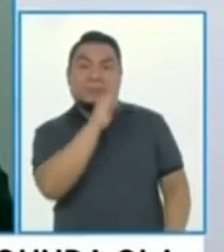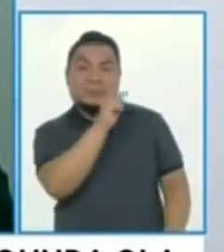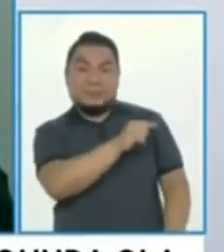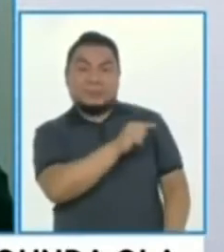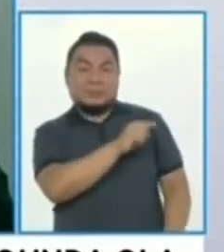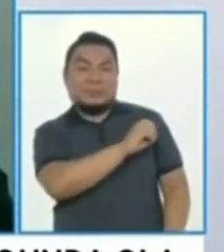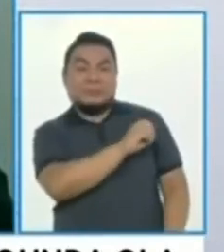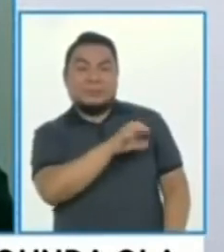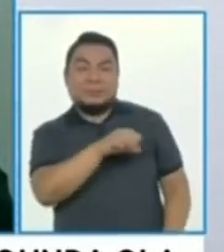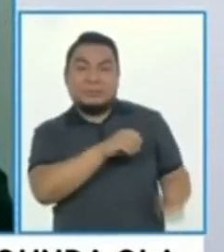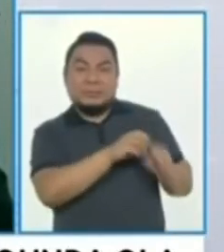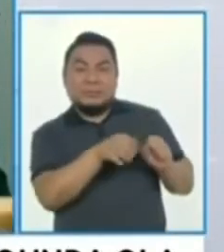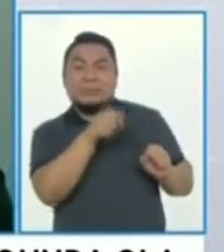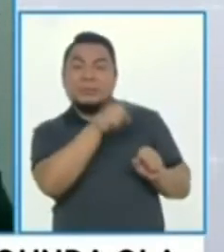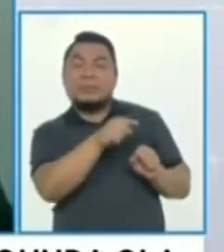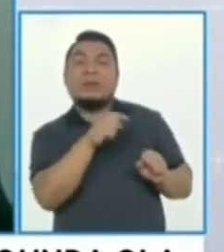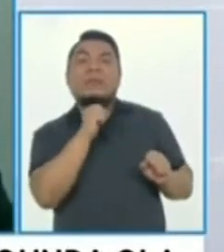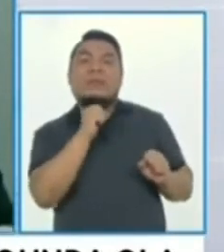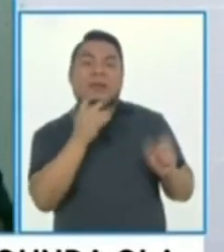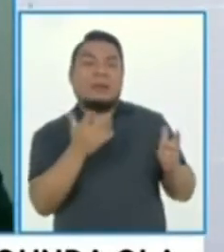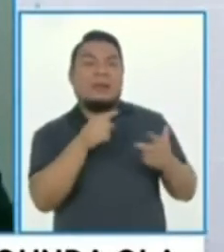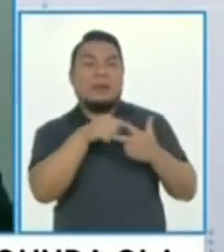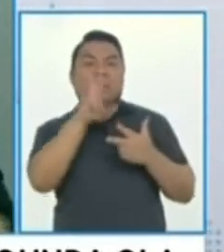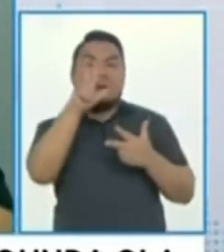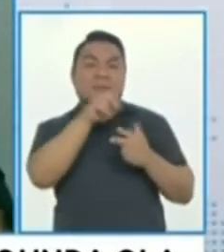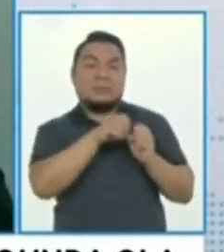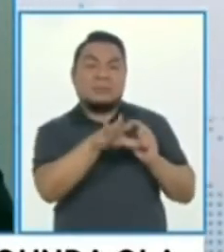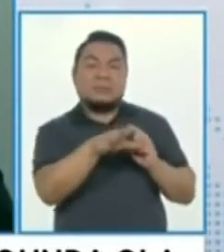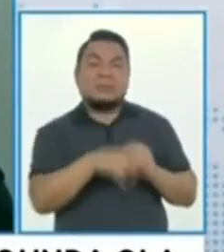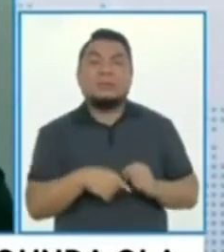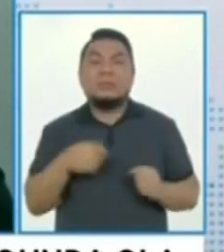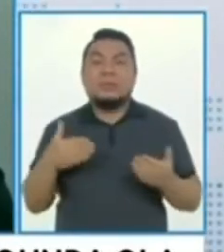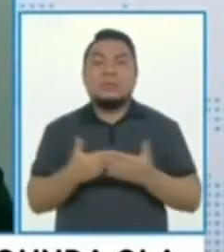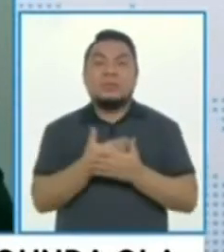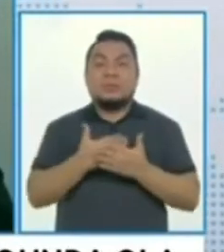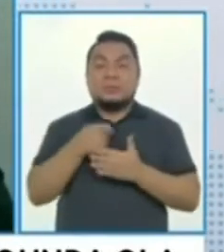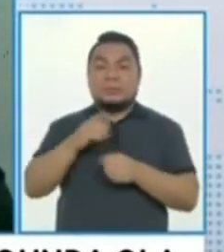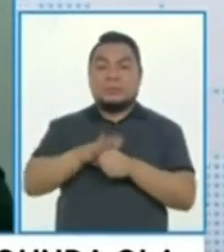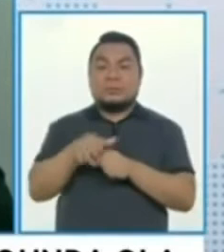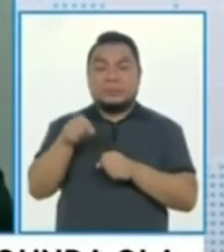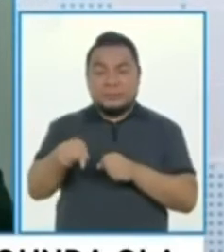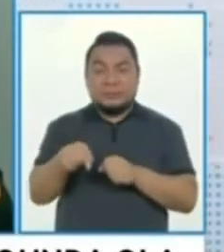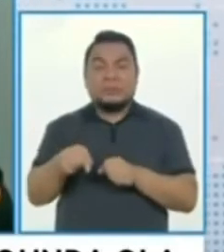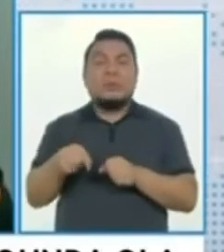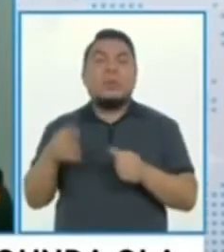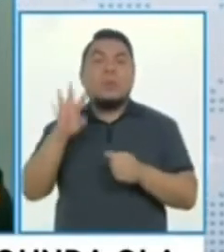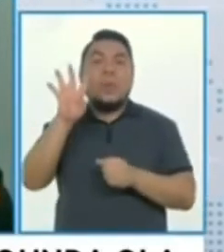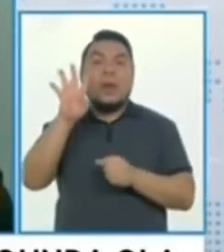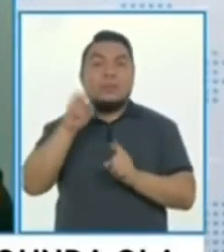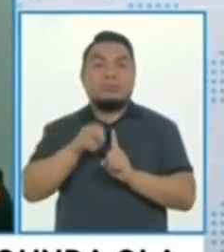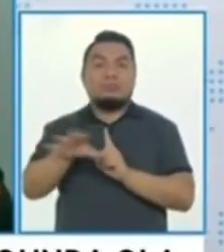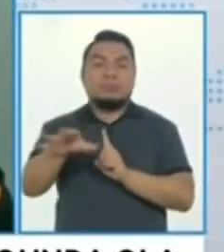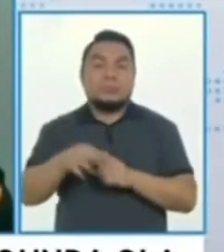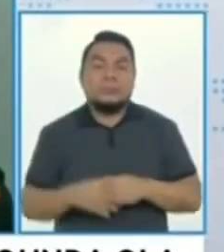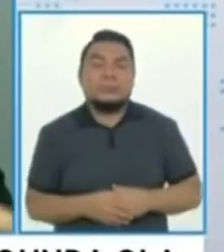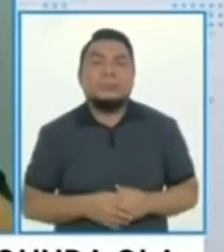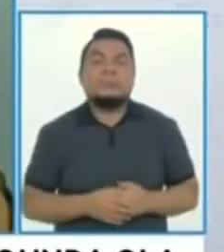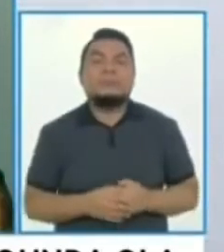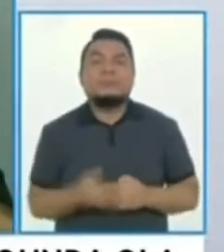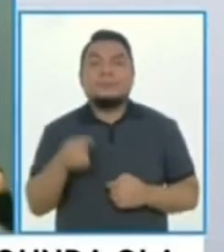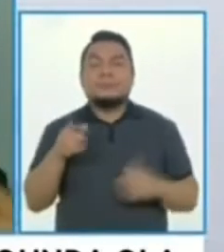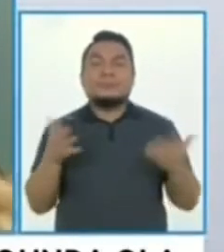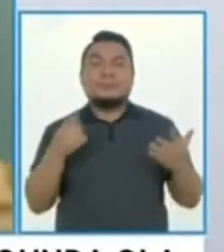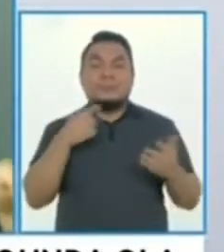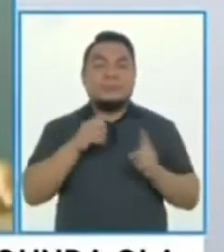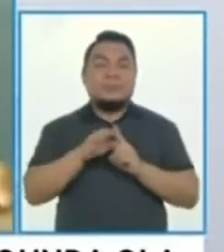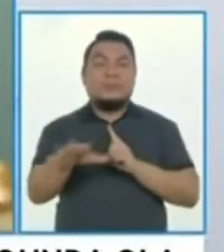ya transmitía o contagia hasta 3 personas, la nueva contagia hasta 4. Eso hace de que en un grado